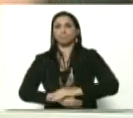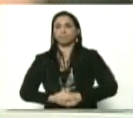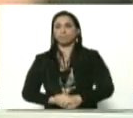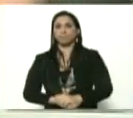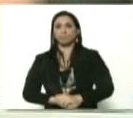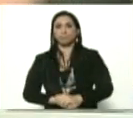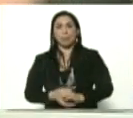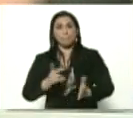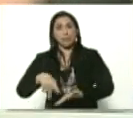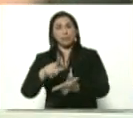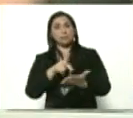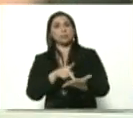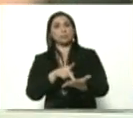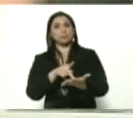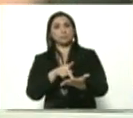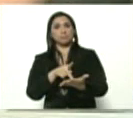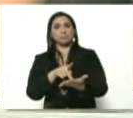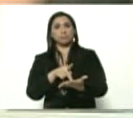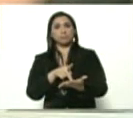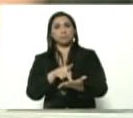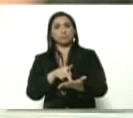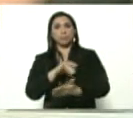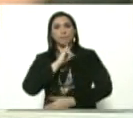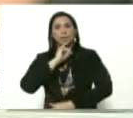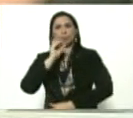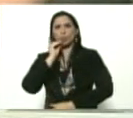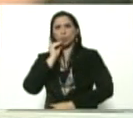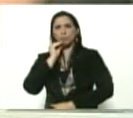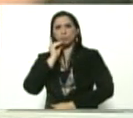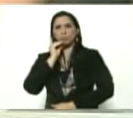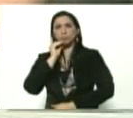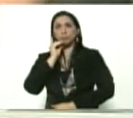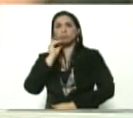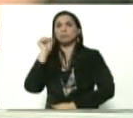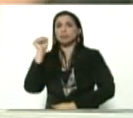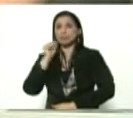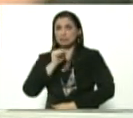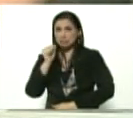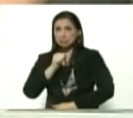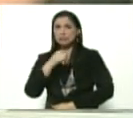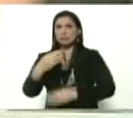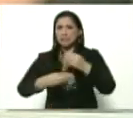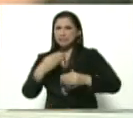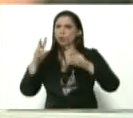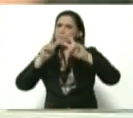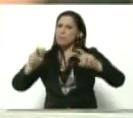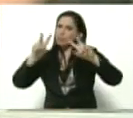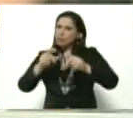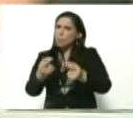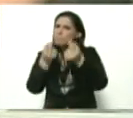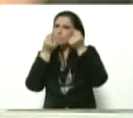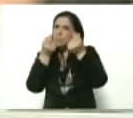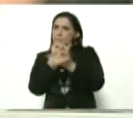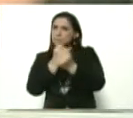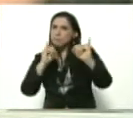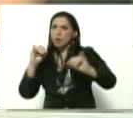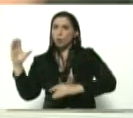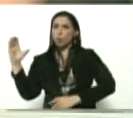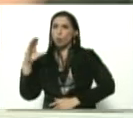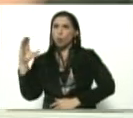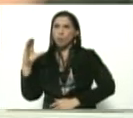de la participación de Iván Duque. Si se hiciera una investigación mínima, independiente en Colombia,